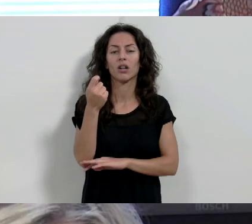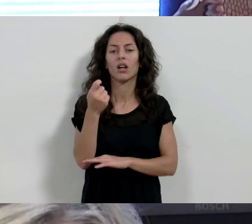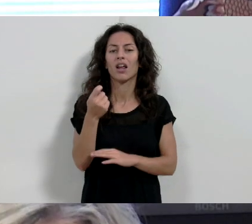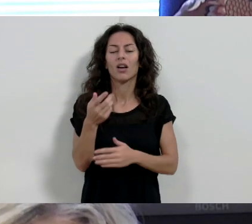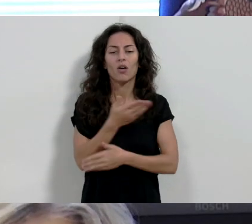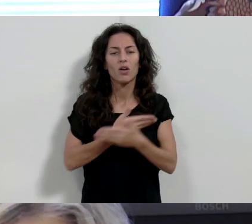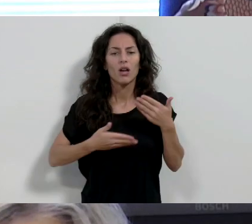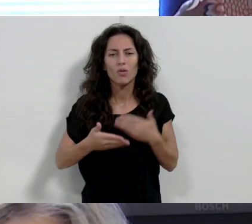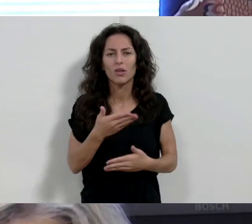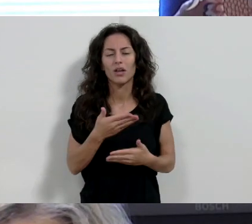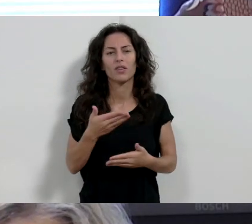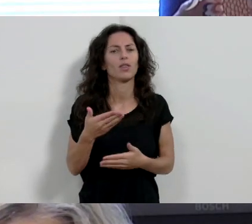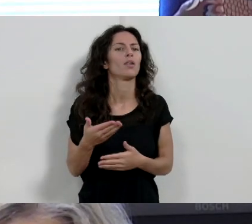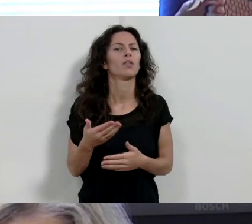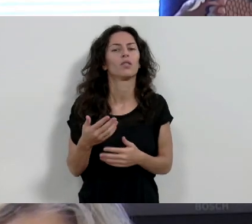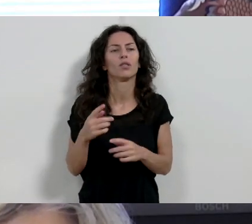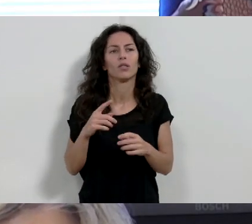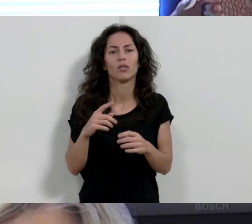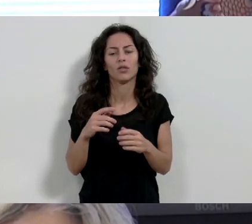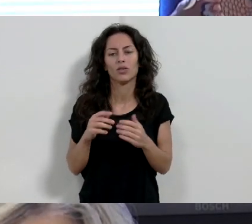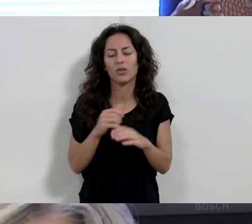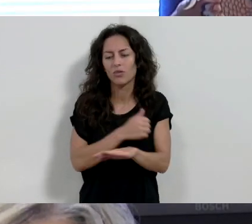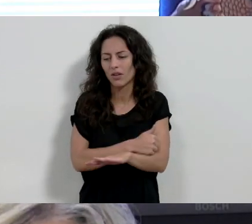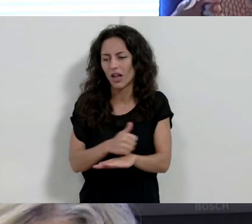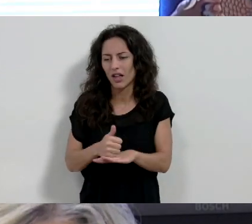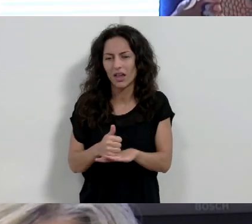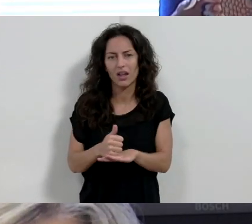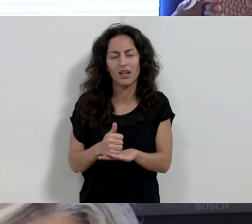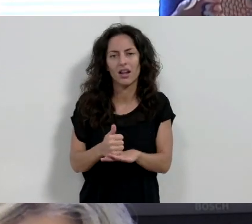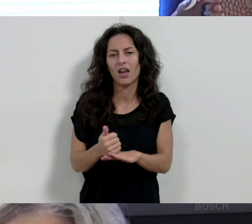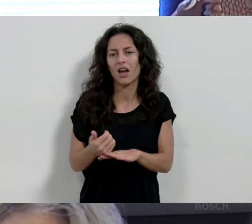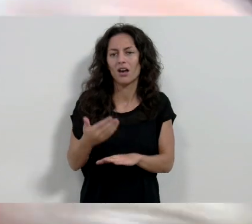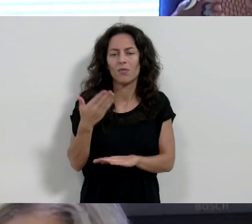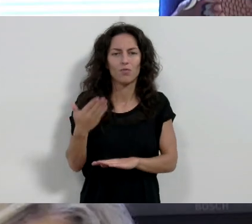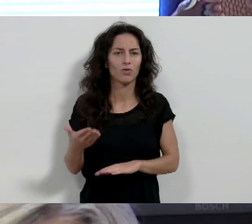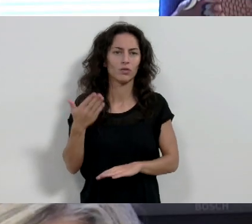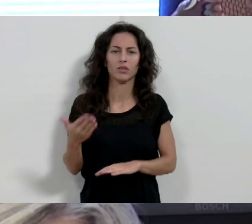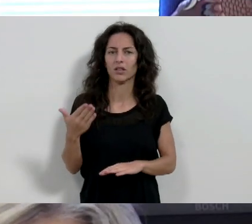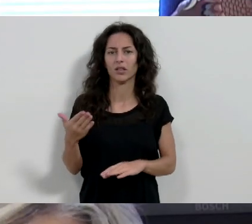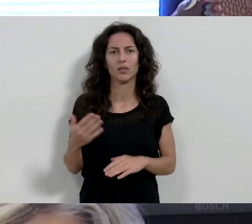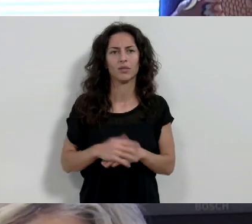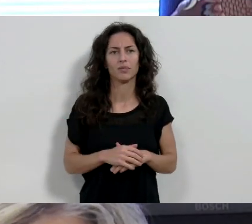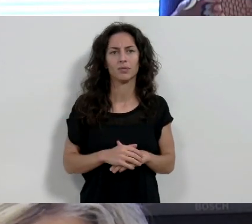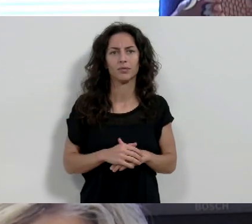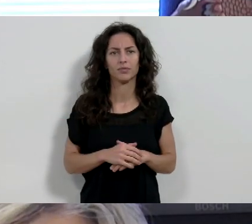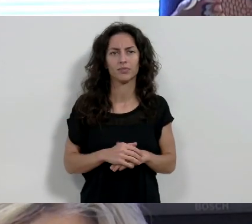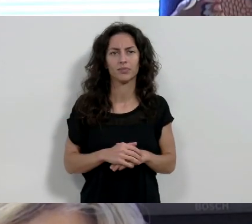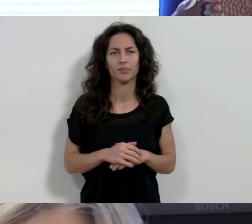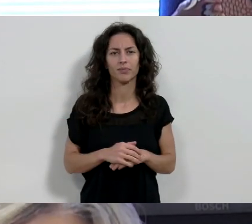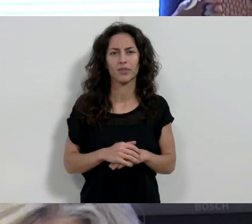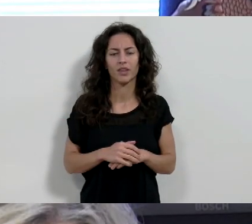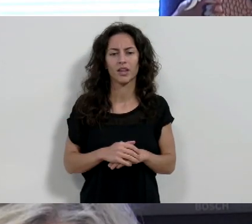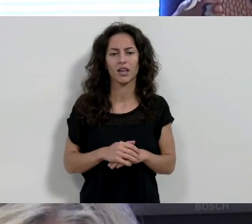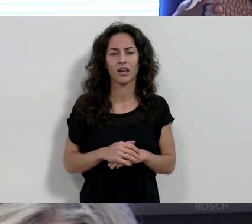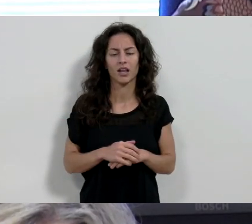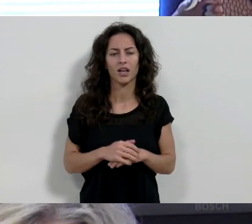ciudadana, así es, lo importante que es que todos tengamos, seamos conscientes de la